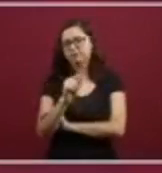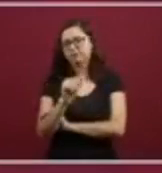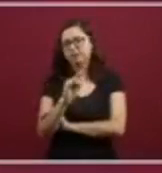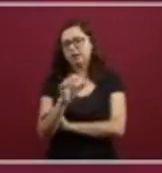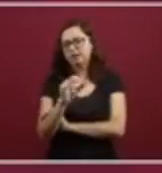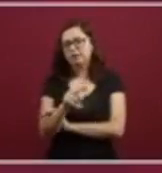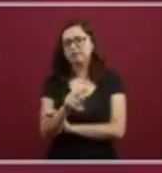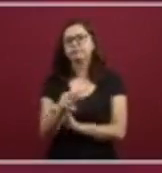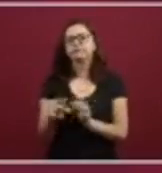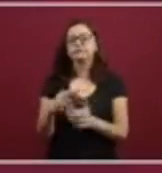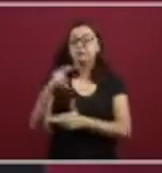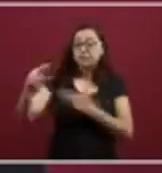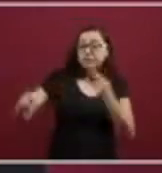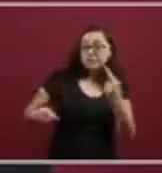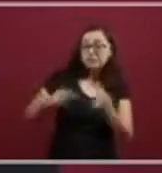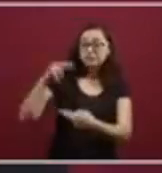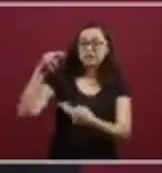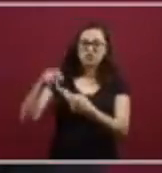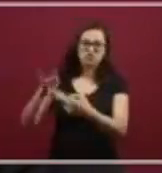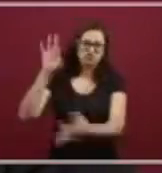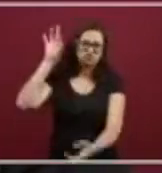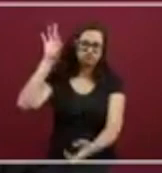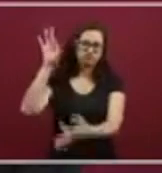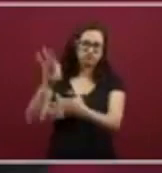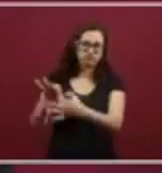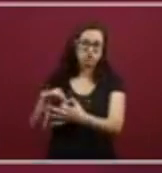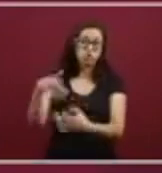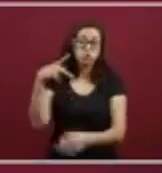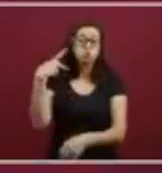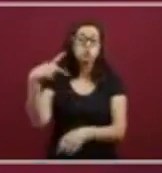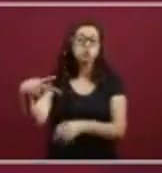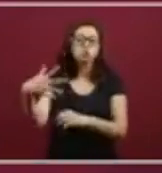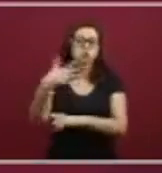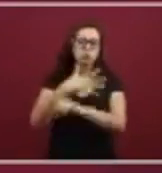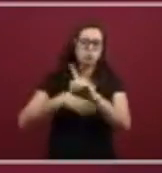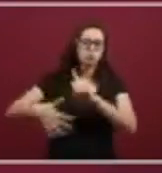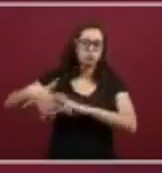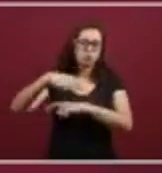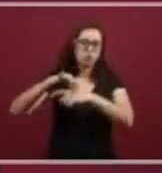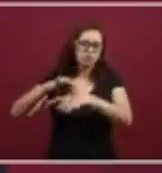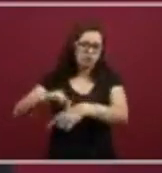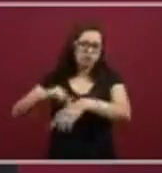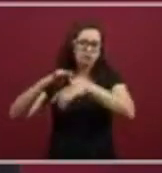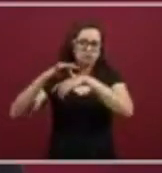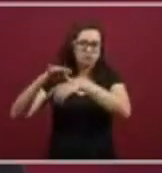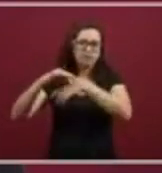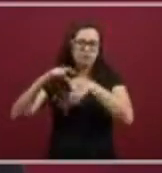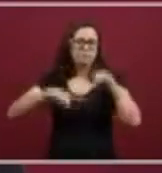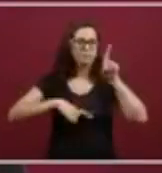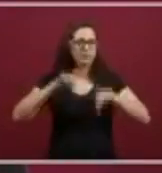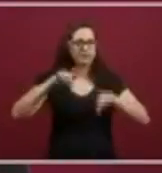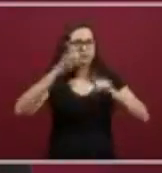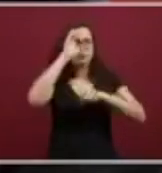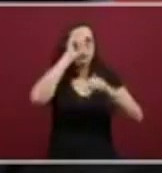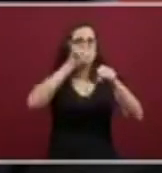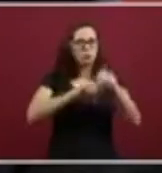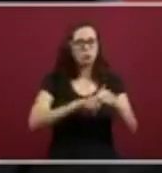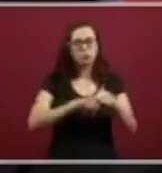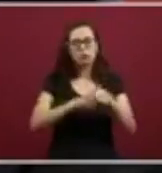tengan que ver con la realidad de cada cultura de México